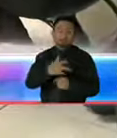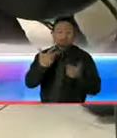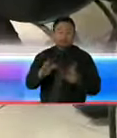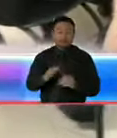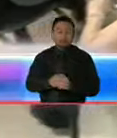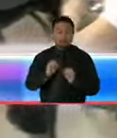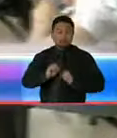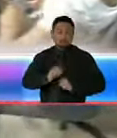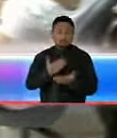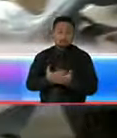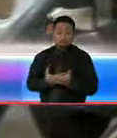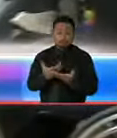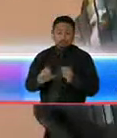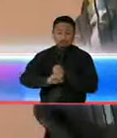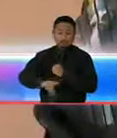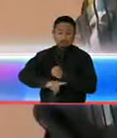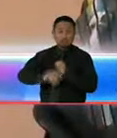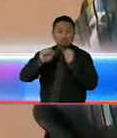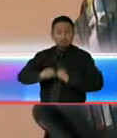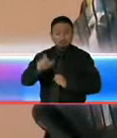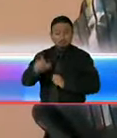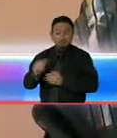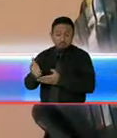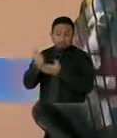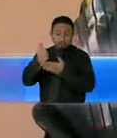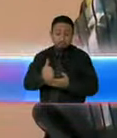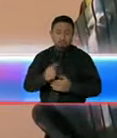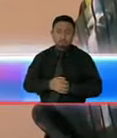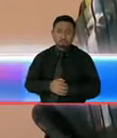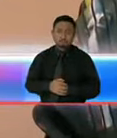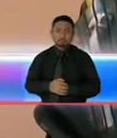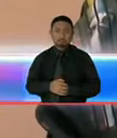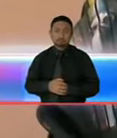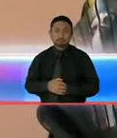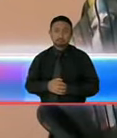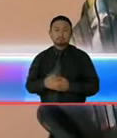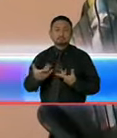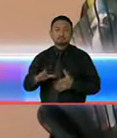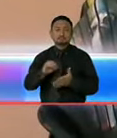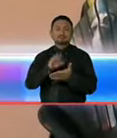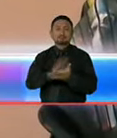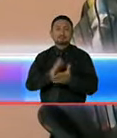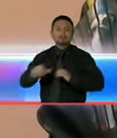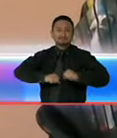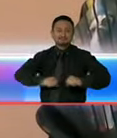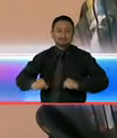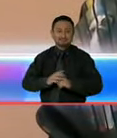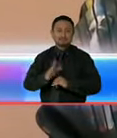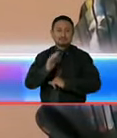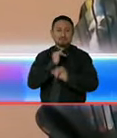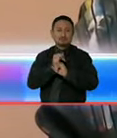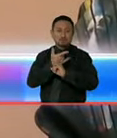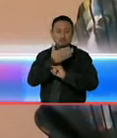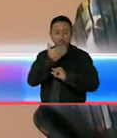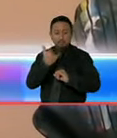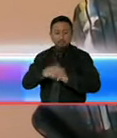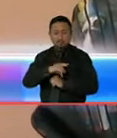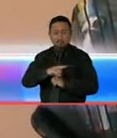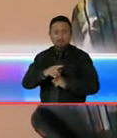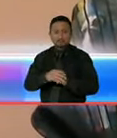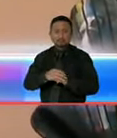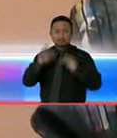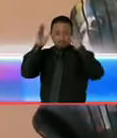de reducir ese margen. También se implementarán acciones para mejorar institucionalmente los estándares de atención